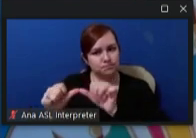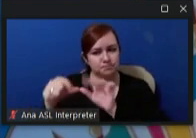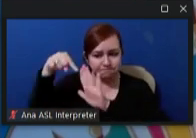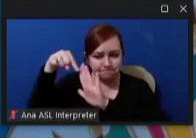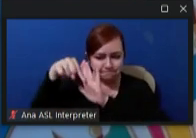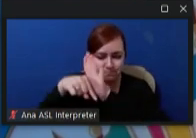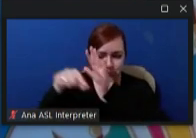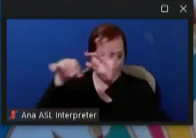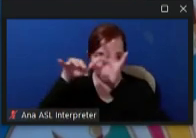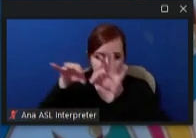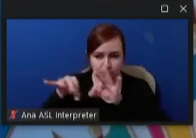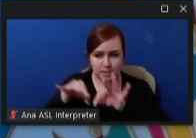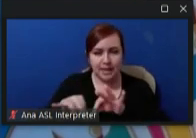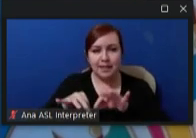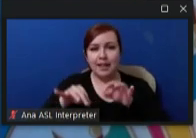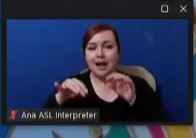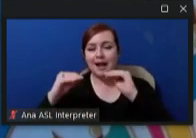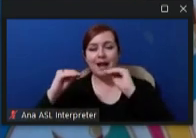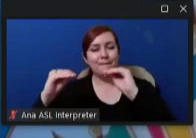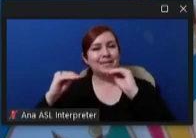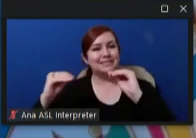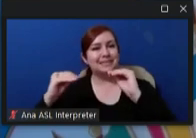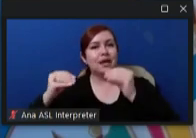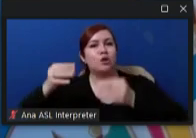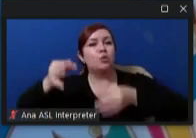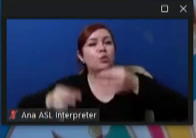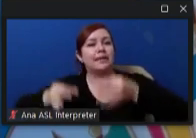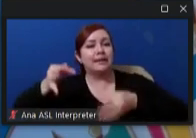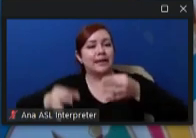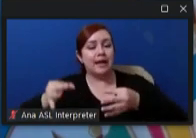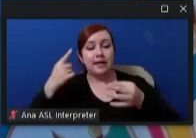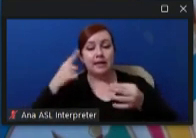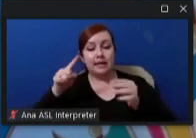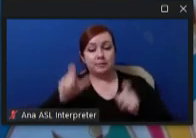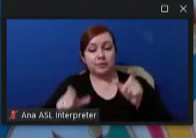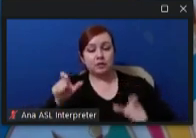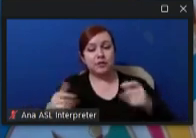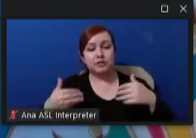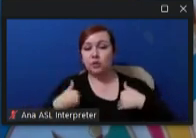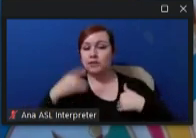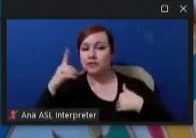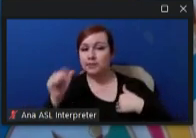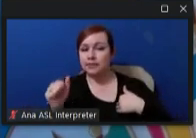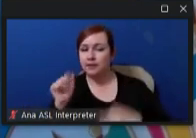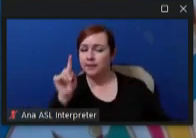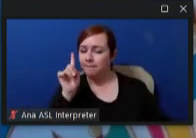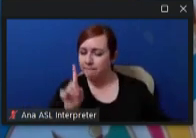ver con la capacidad jurídica de las personas con discapacidad, pero